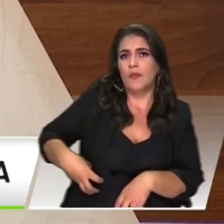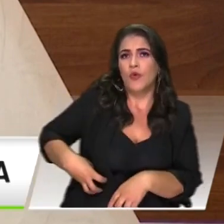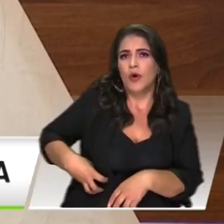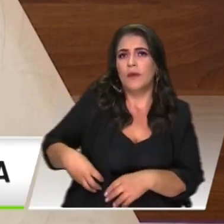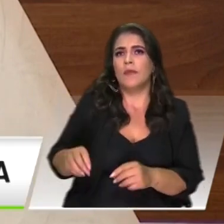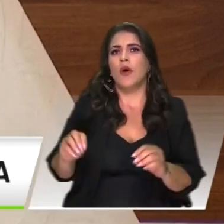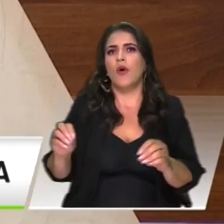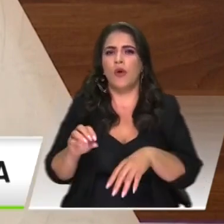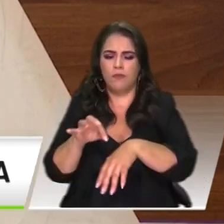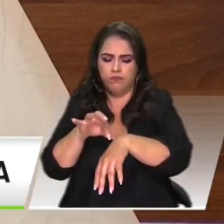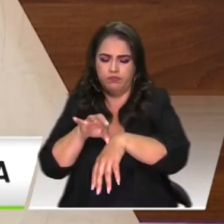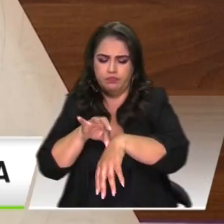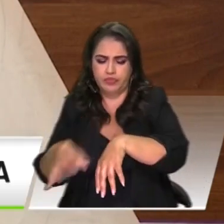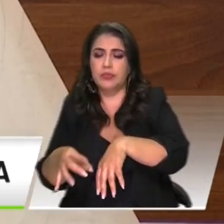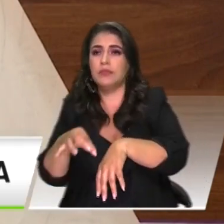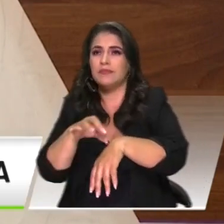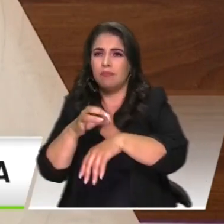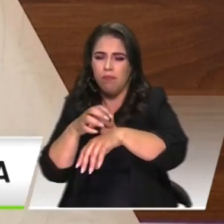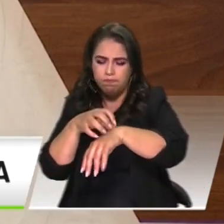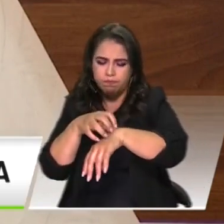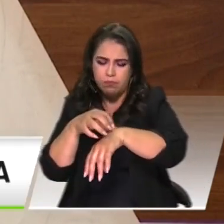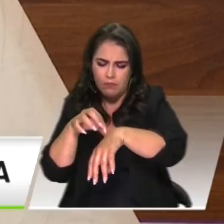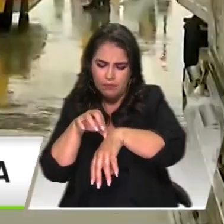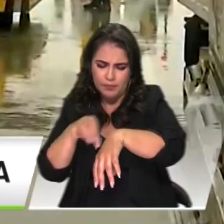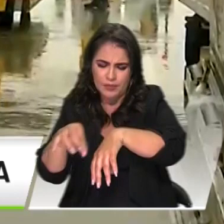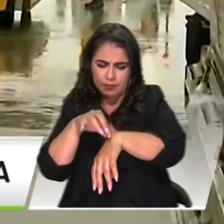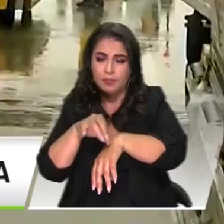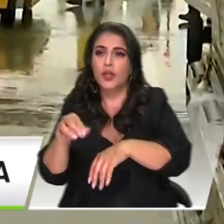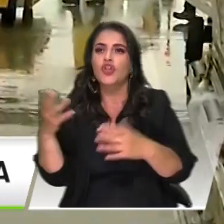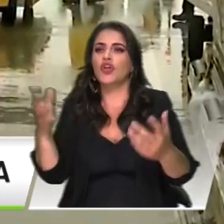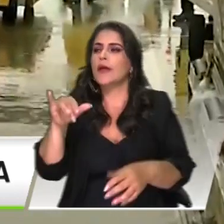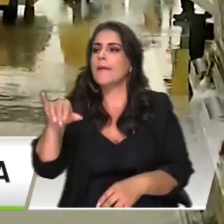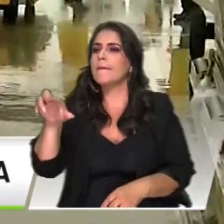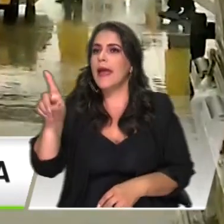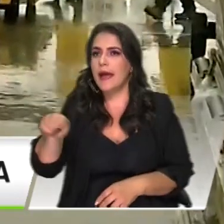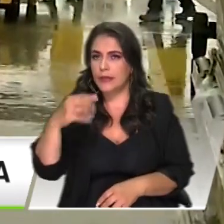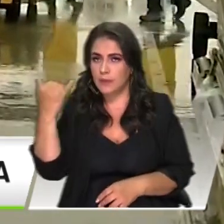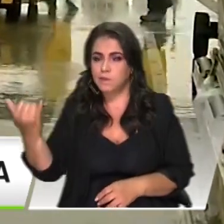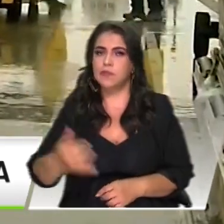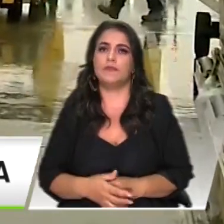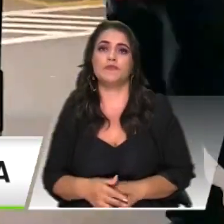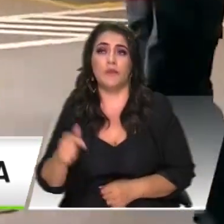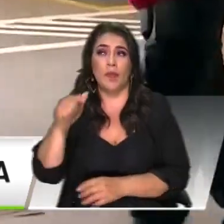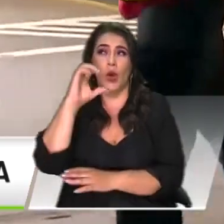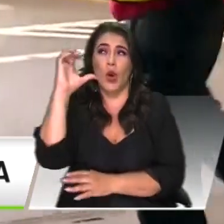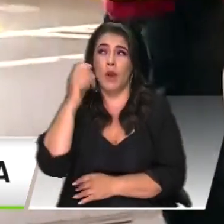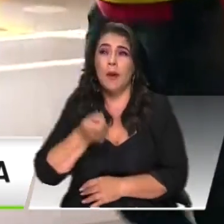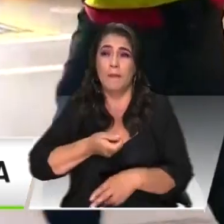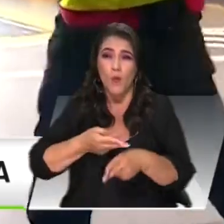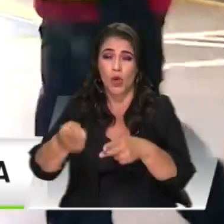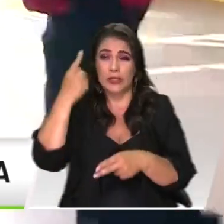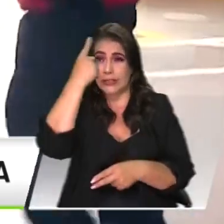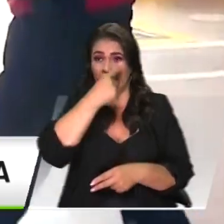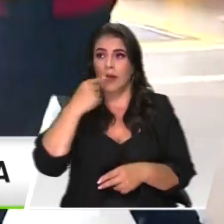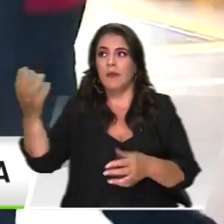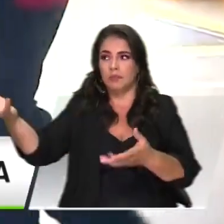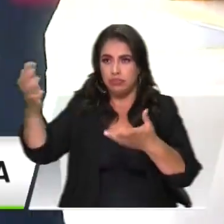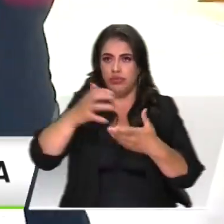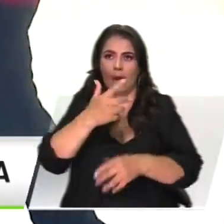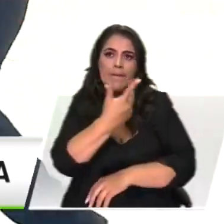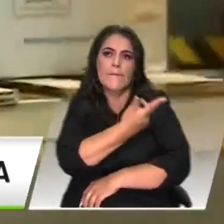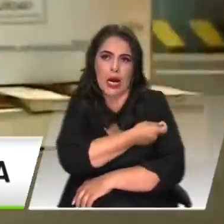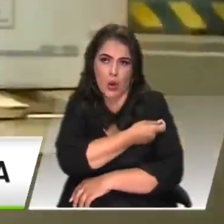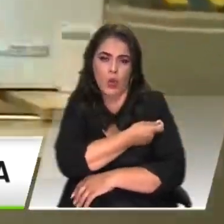escama que tenga o sea las hacen en las ips recordemos que Colombia recibirá en el próximo vacunas contra esta enfermedad